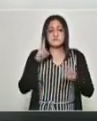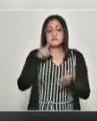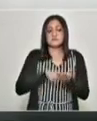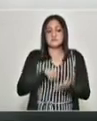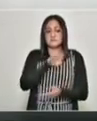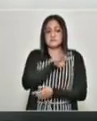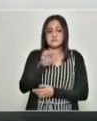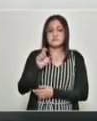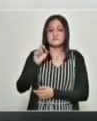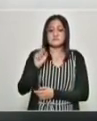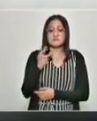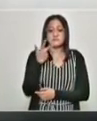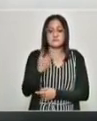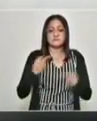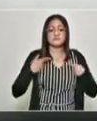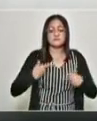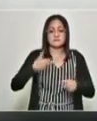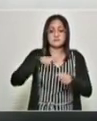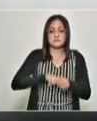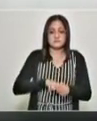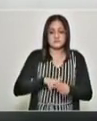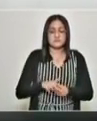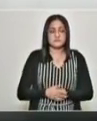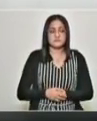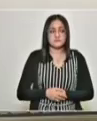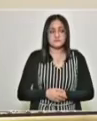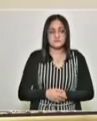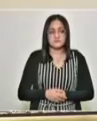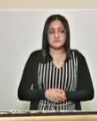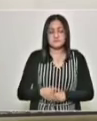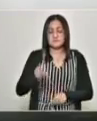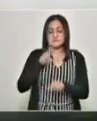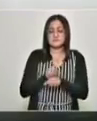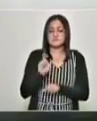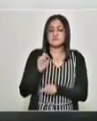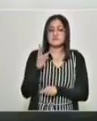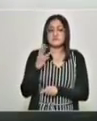1,428 pacientes. Fue el día 23 de enero,